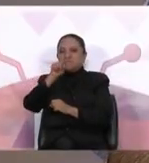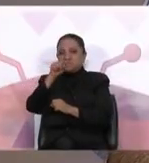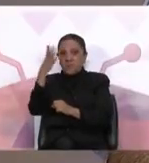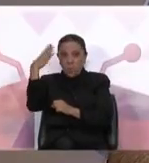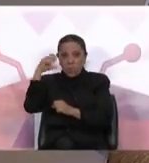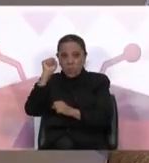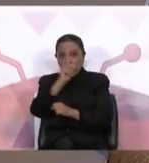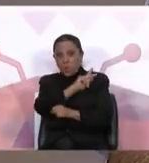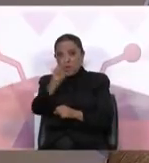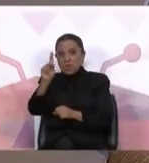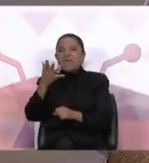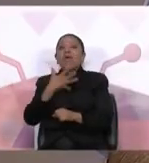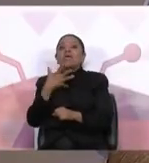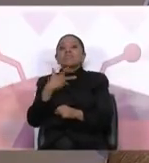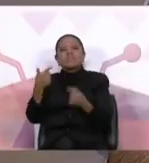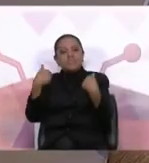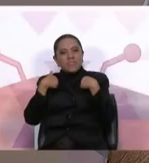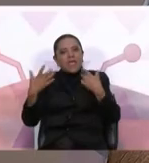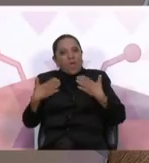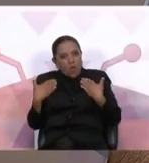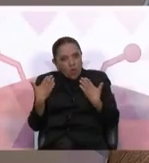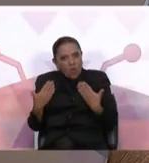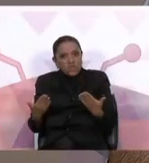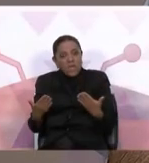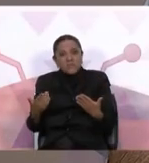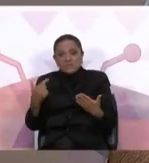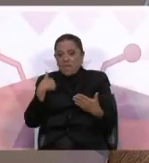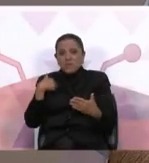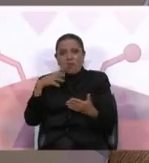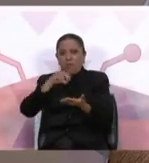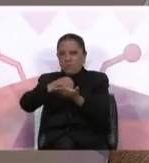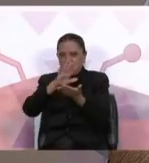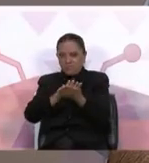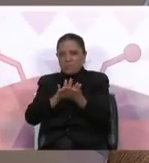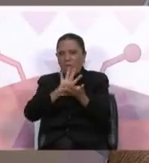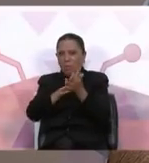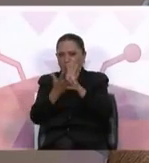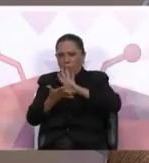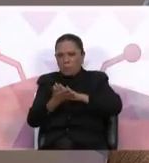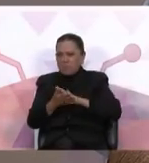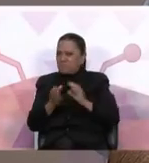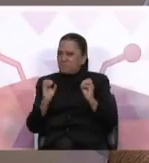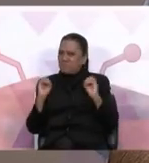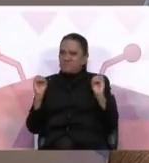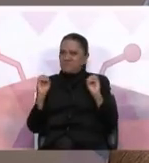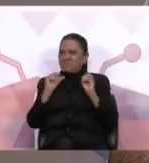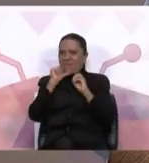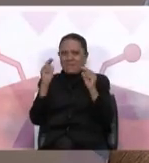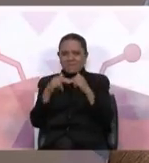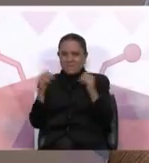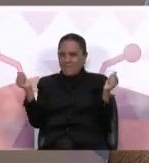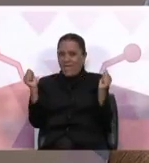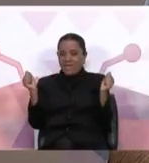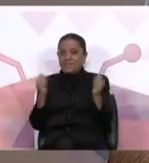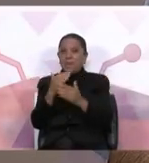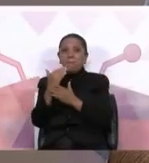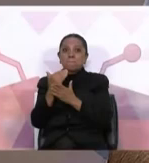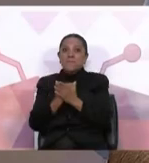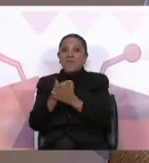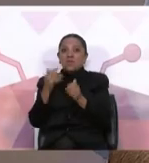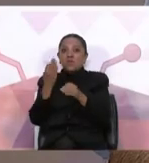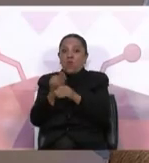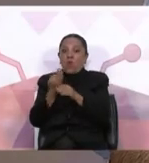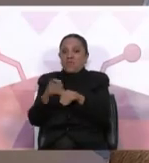confianza yo no establezco complicidad es absolutamente con nadie menos con quien gobierna el estado